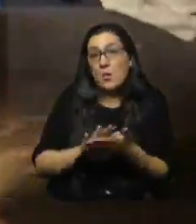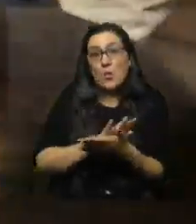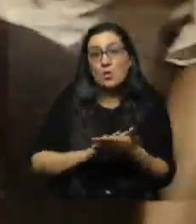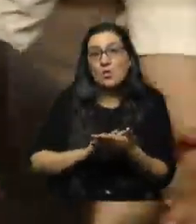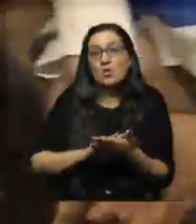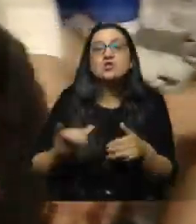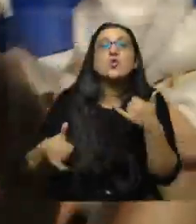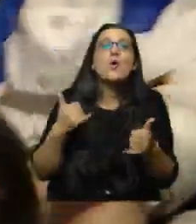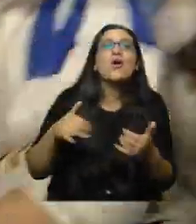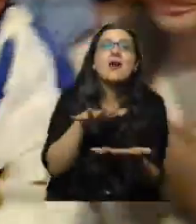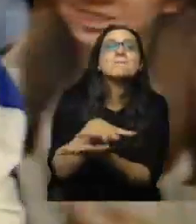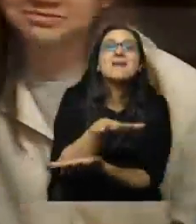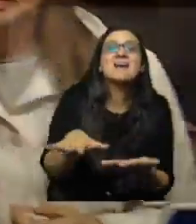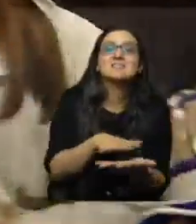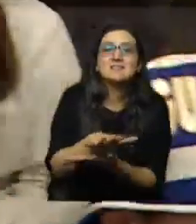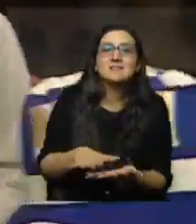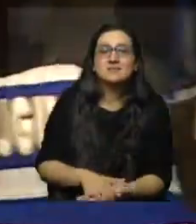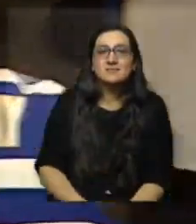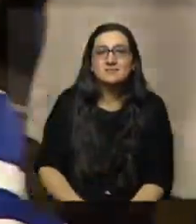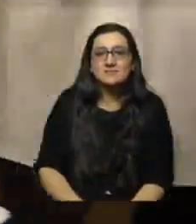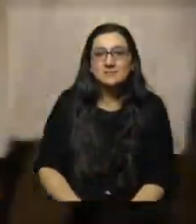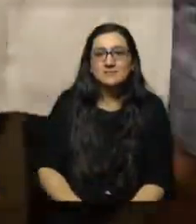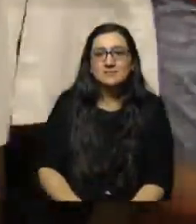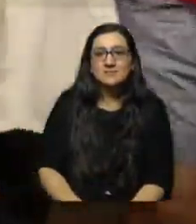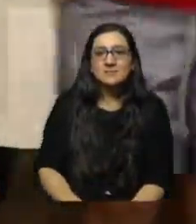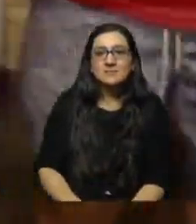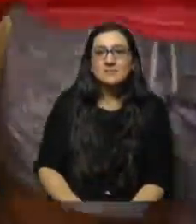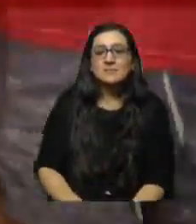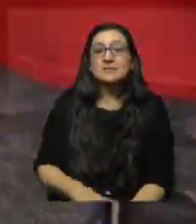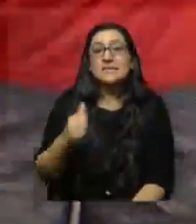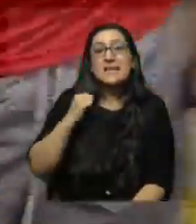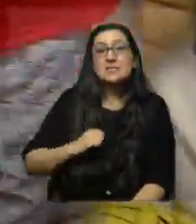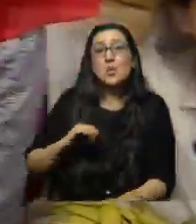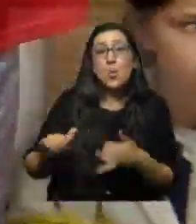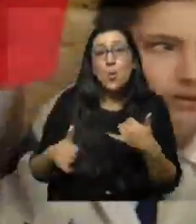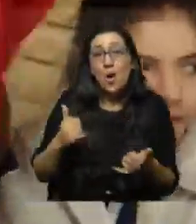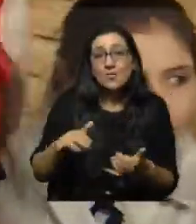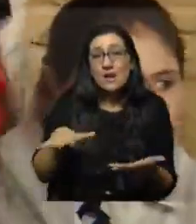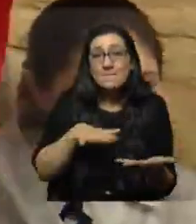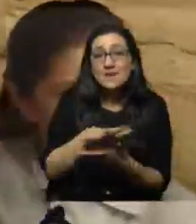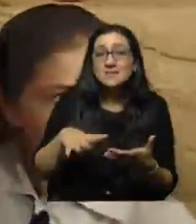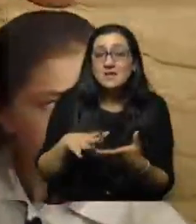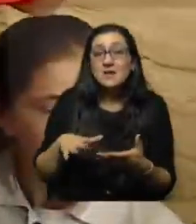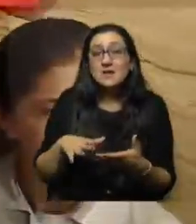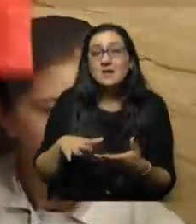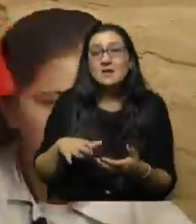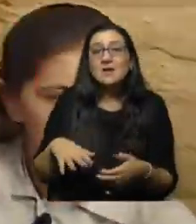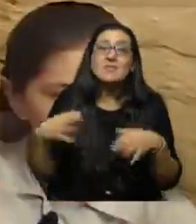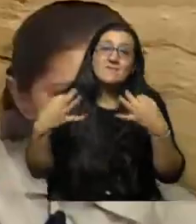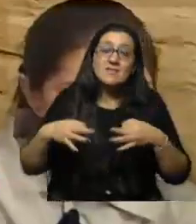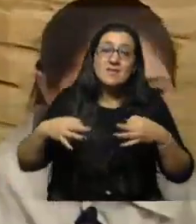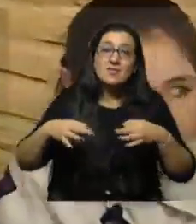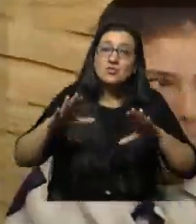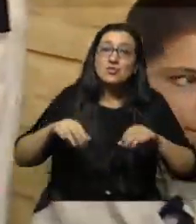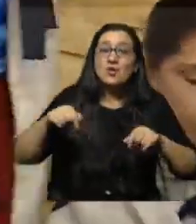la plaza. Ah, pero hace baby fútbol usted. No, se lesionó jugando en la plaza con sus amigos, digamos. En realidad fue acá todo